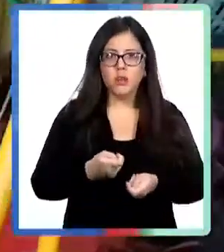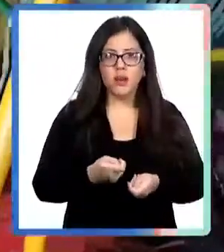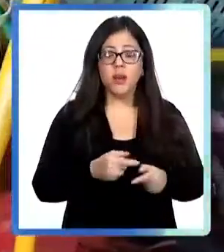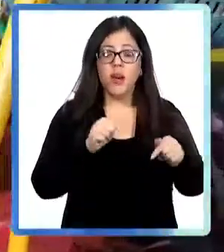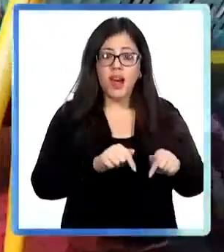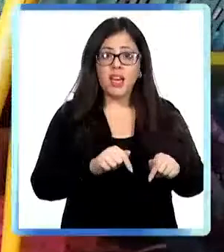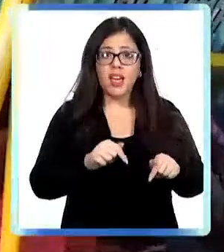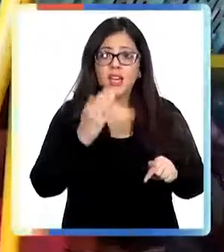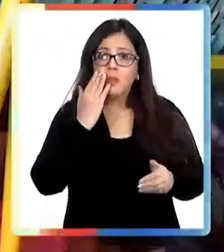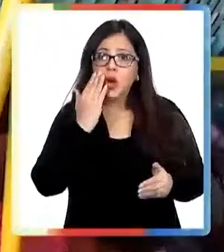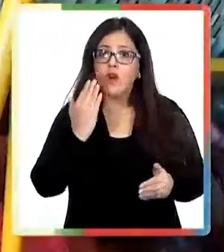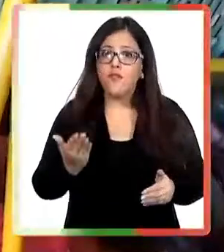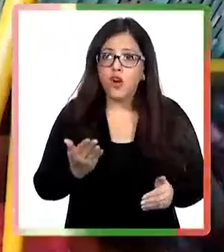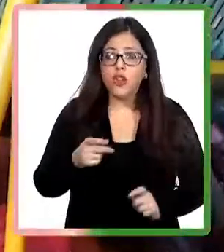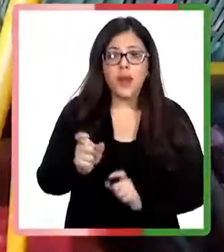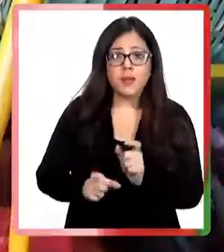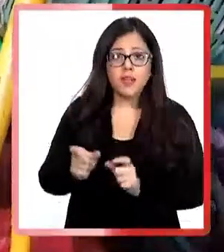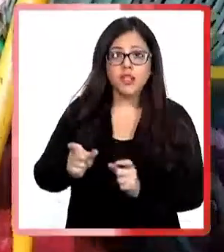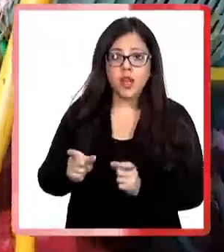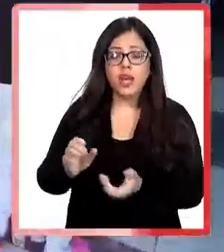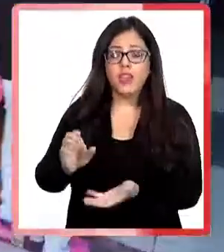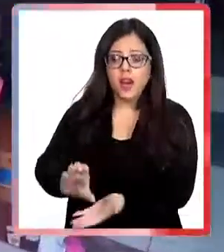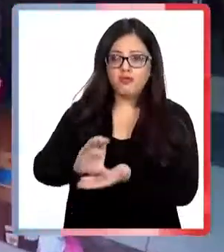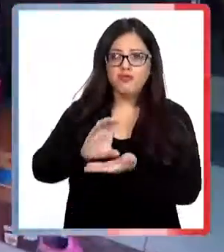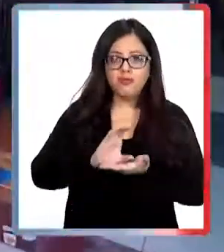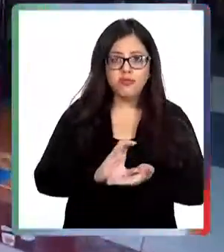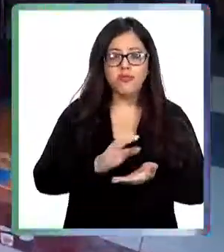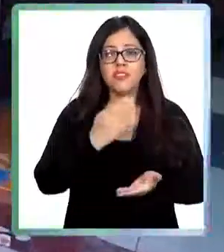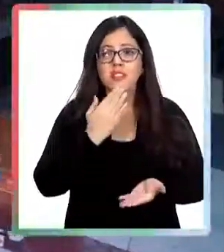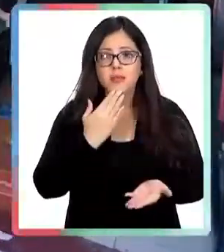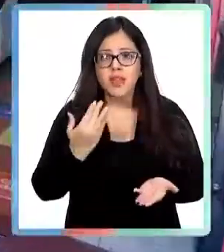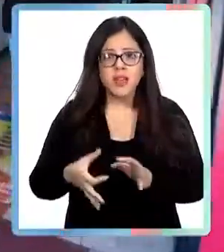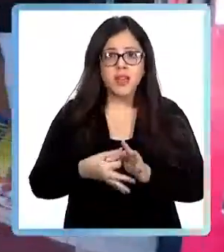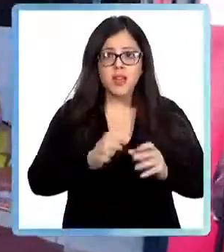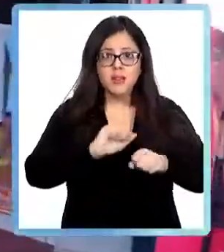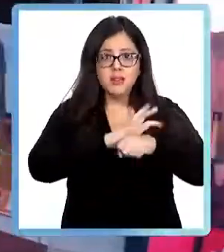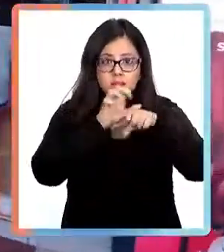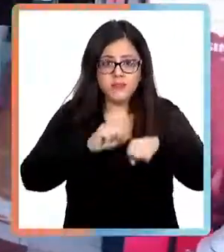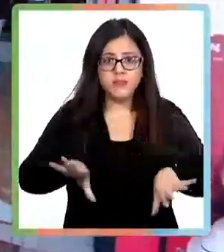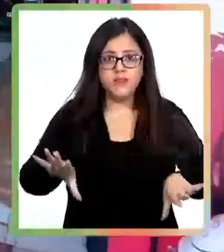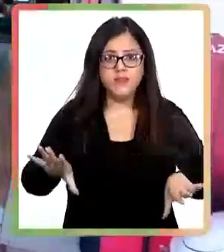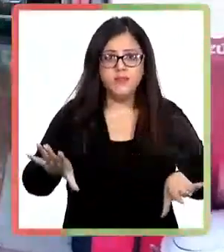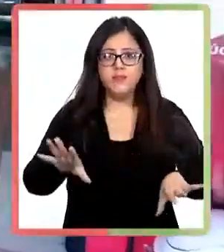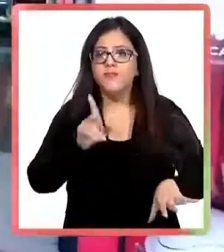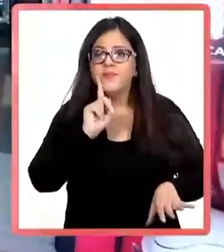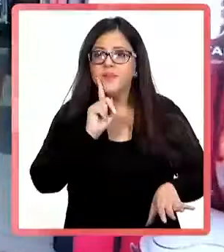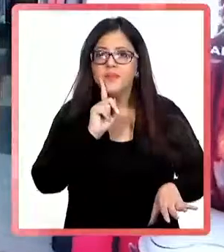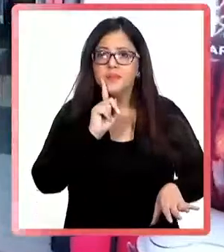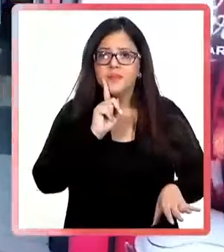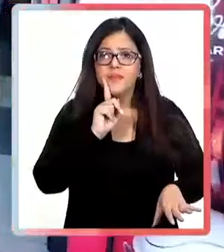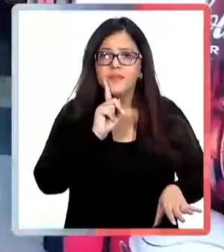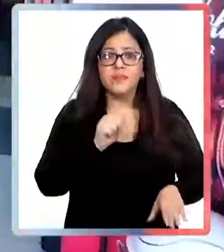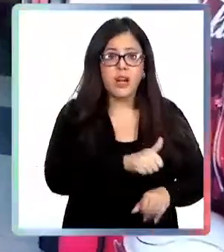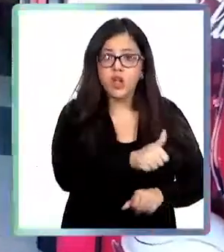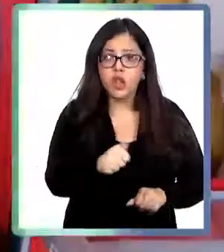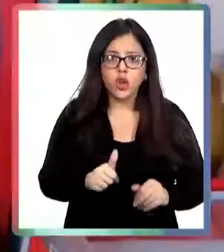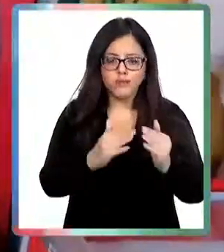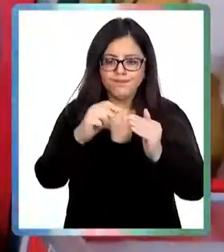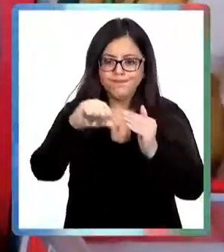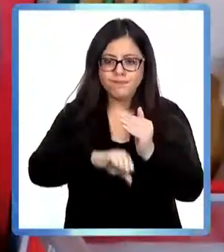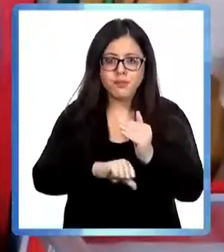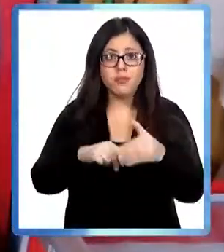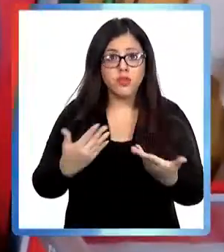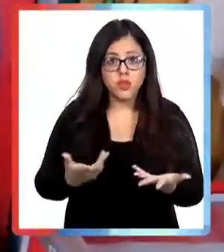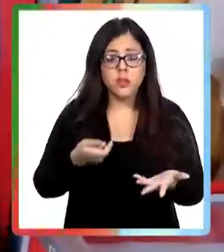que la gente recibió. Entonces, además la pandemia tenía a todos sus hijos en los hogares. Entonces las